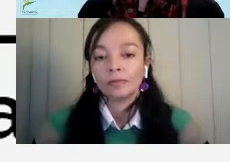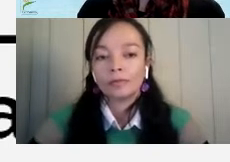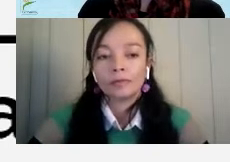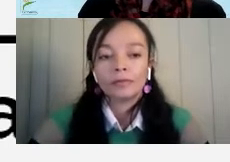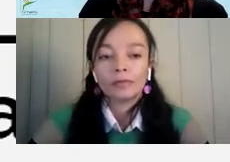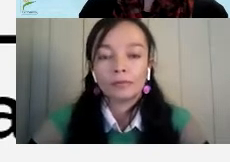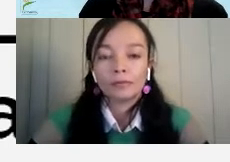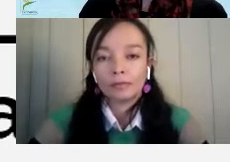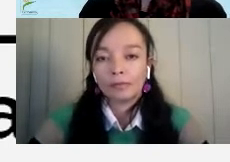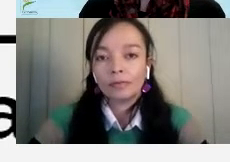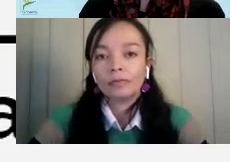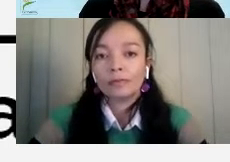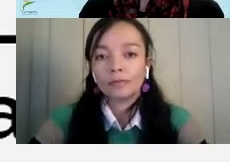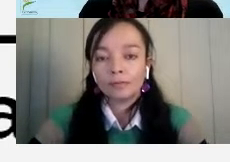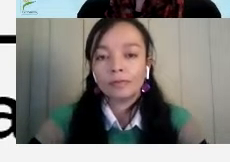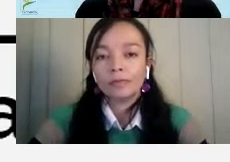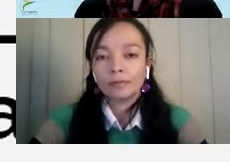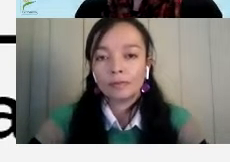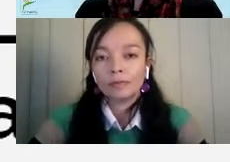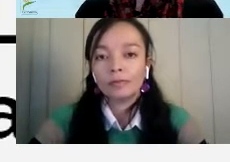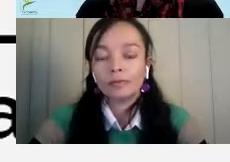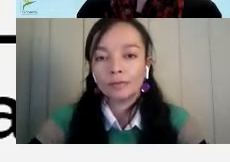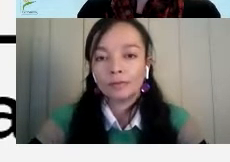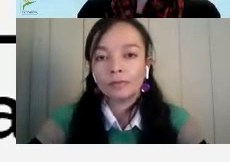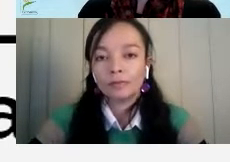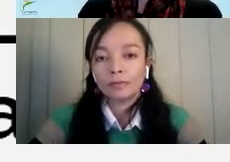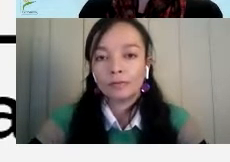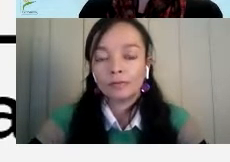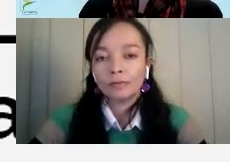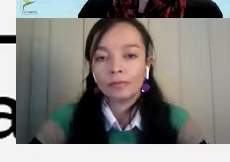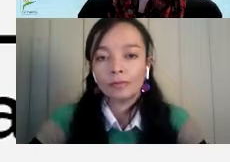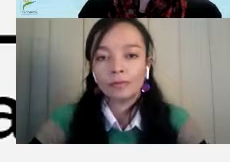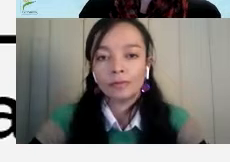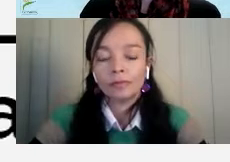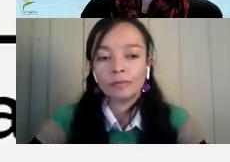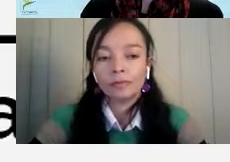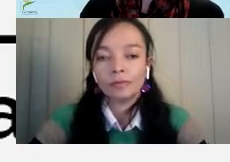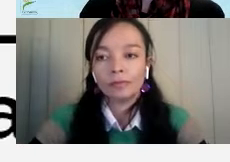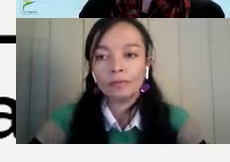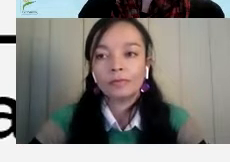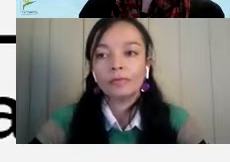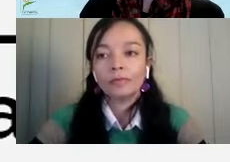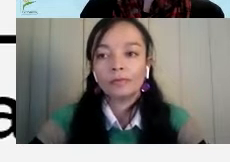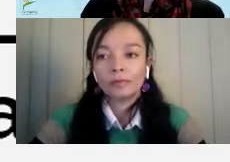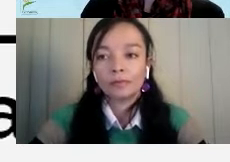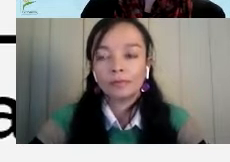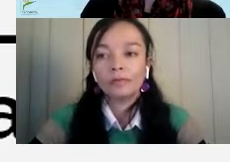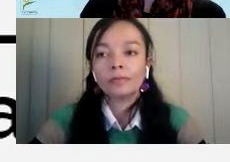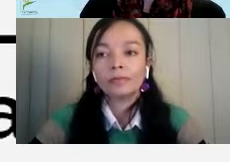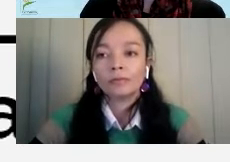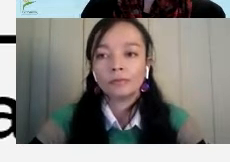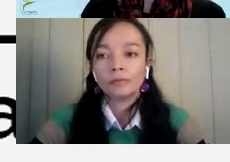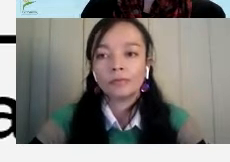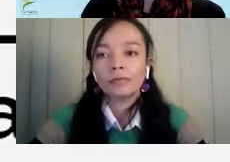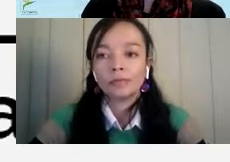inundarles. Pueden practicar en hora del baño, en hora de la comida o cuando están leyendo